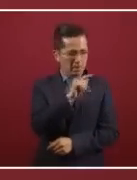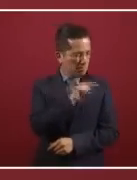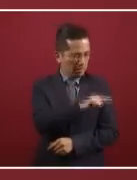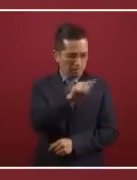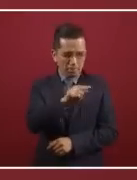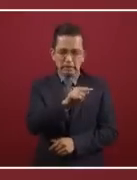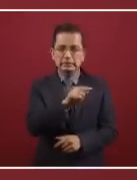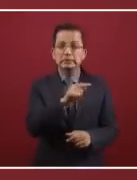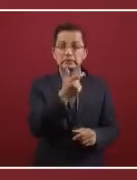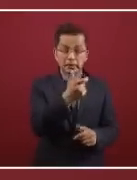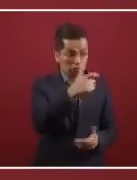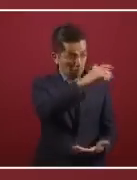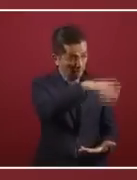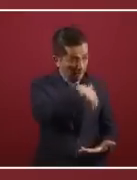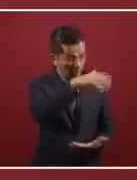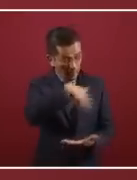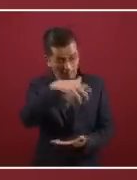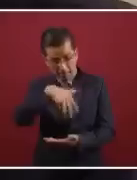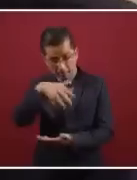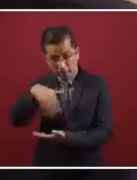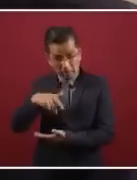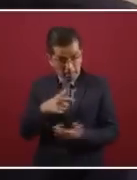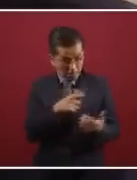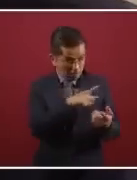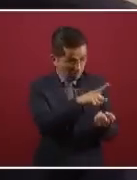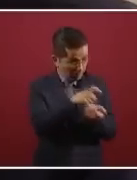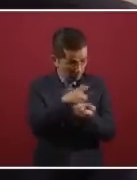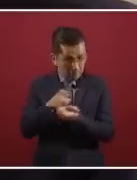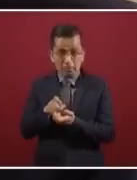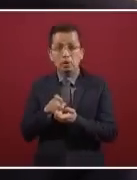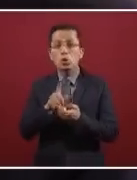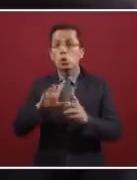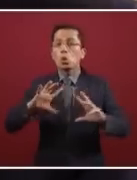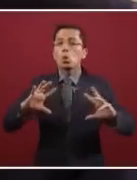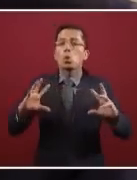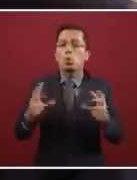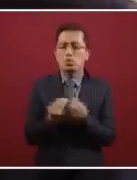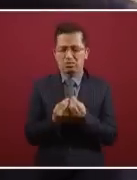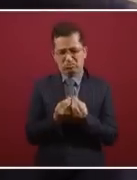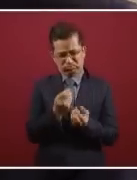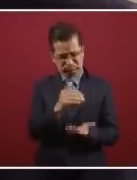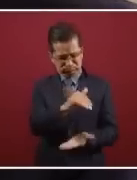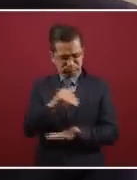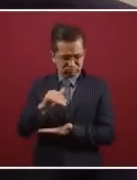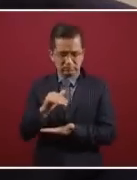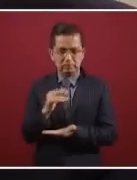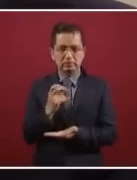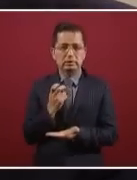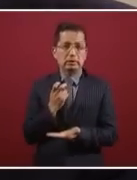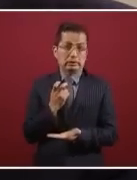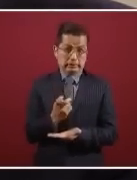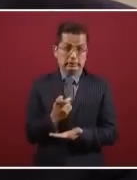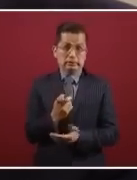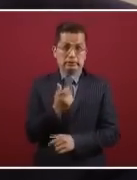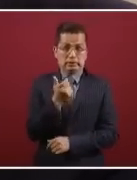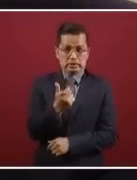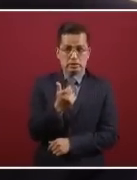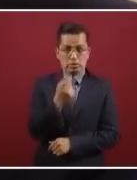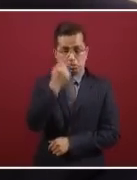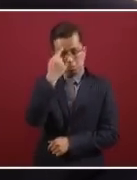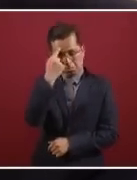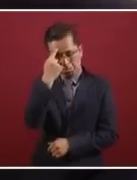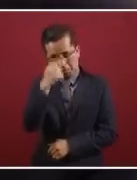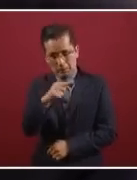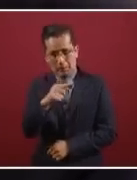públicos y se reunió la cantidad que va a